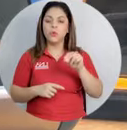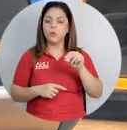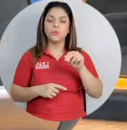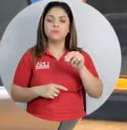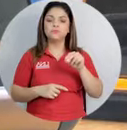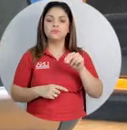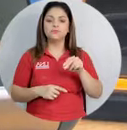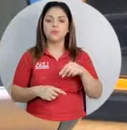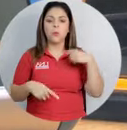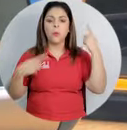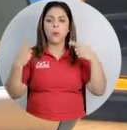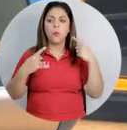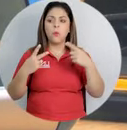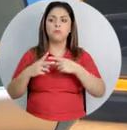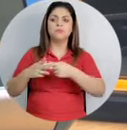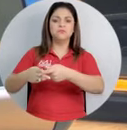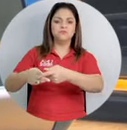hacer